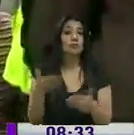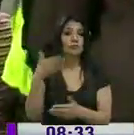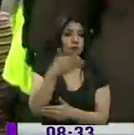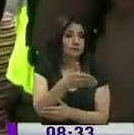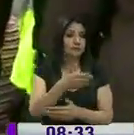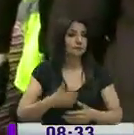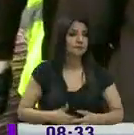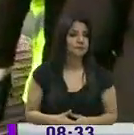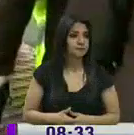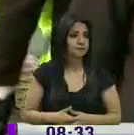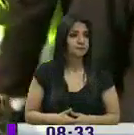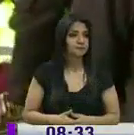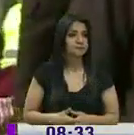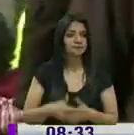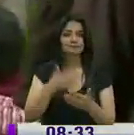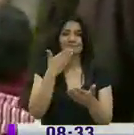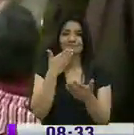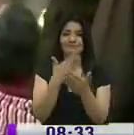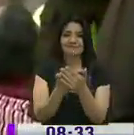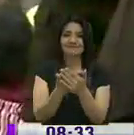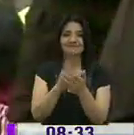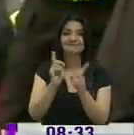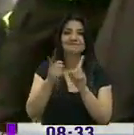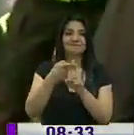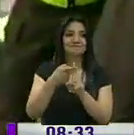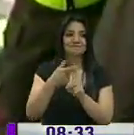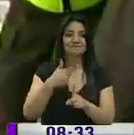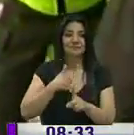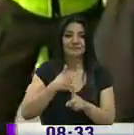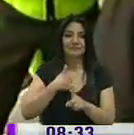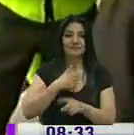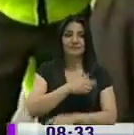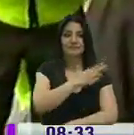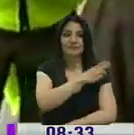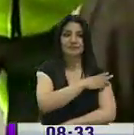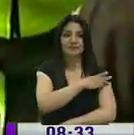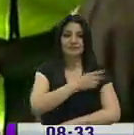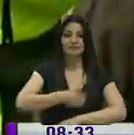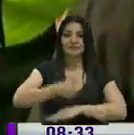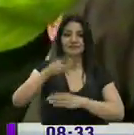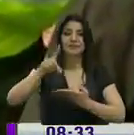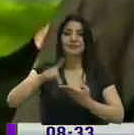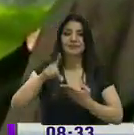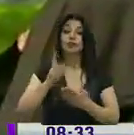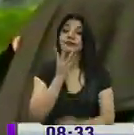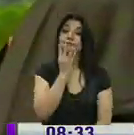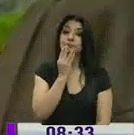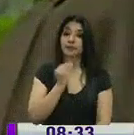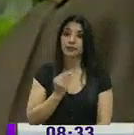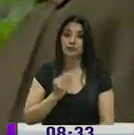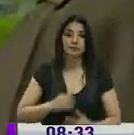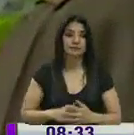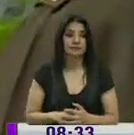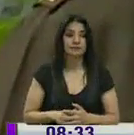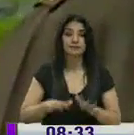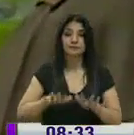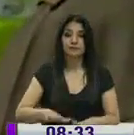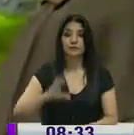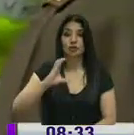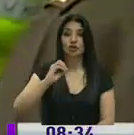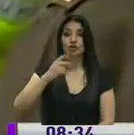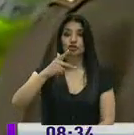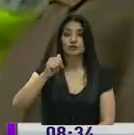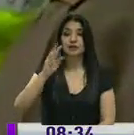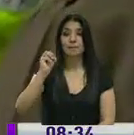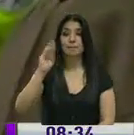sitio también muchas gracias primeramente soy coronel cristian ruedas de guante distrito sin espejo este circuito cochapamba es uno más de